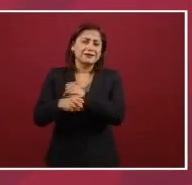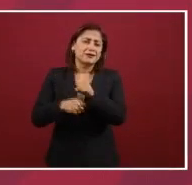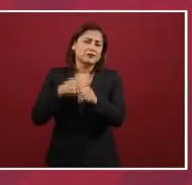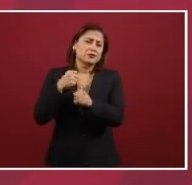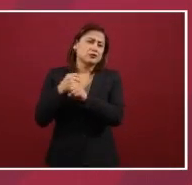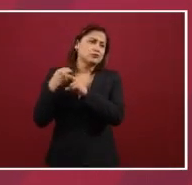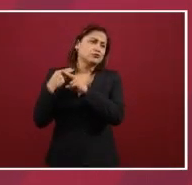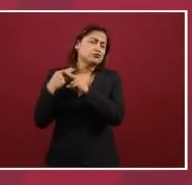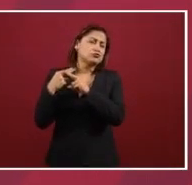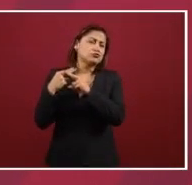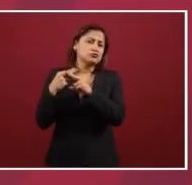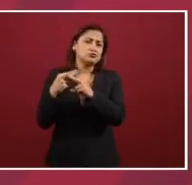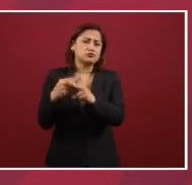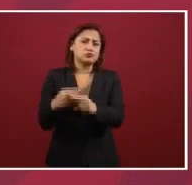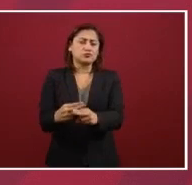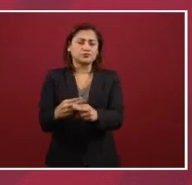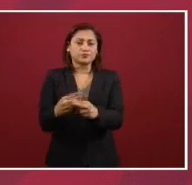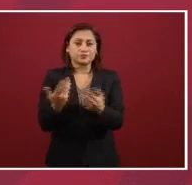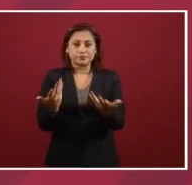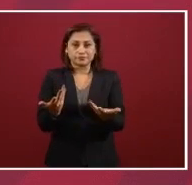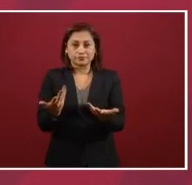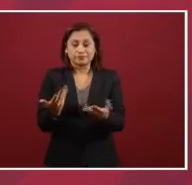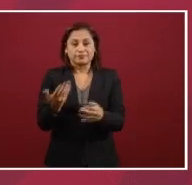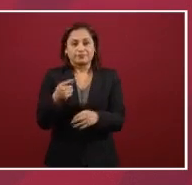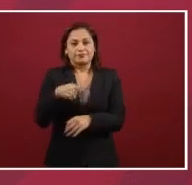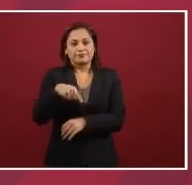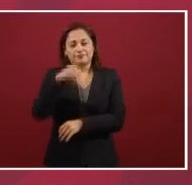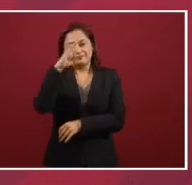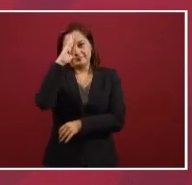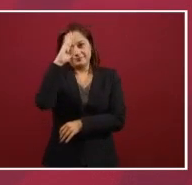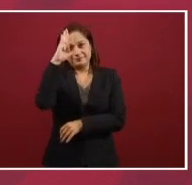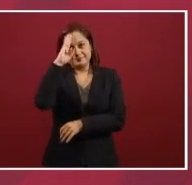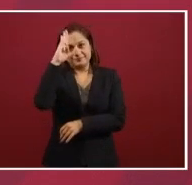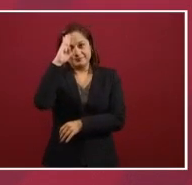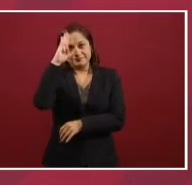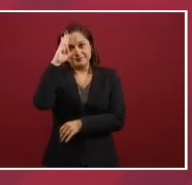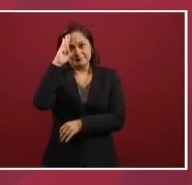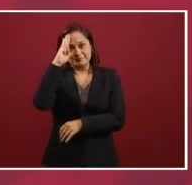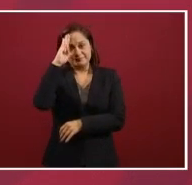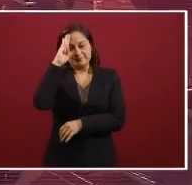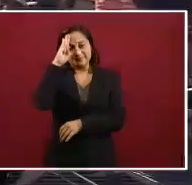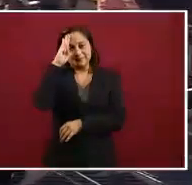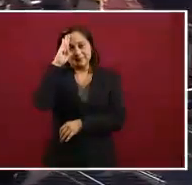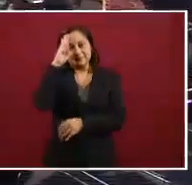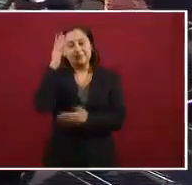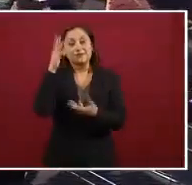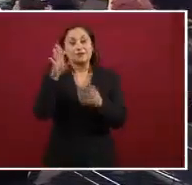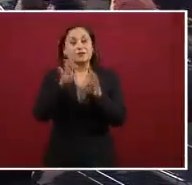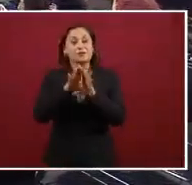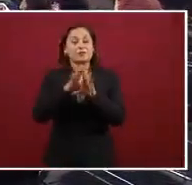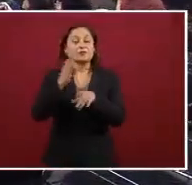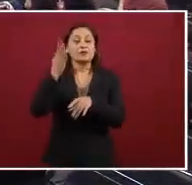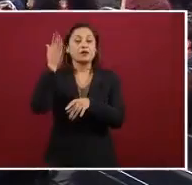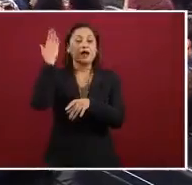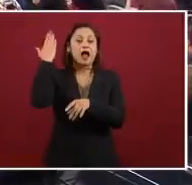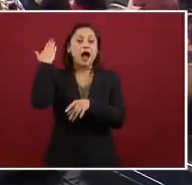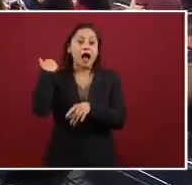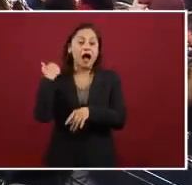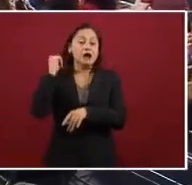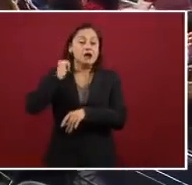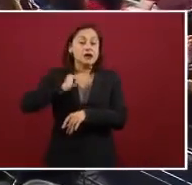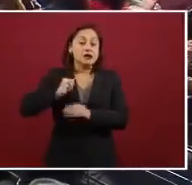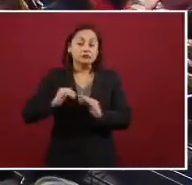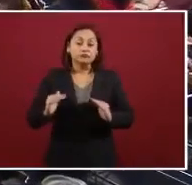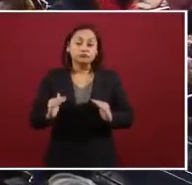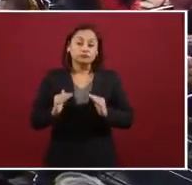y si tomamos en cuenta que se construyó encima de las pirámides, de los